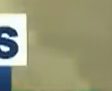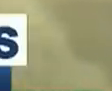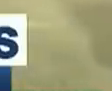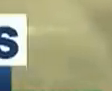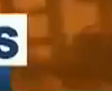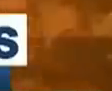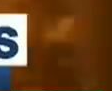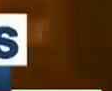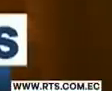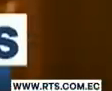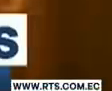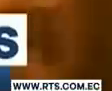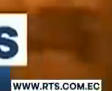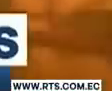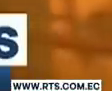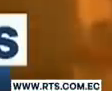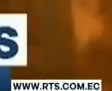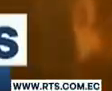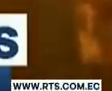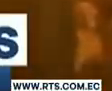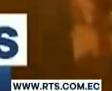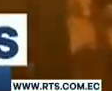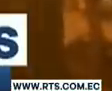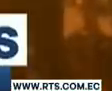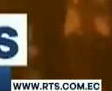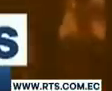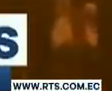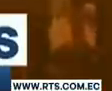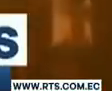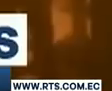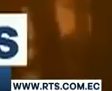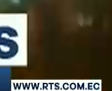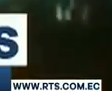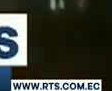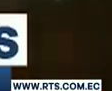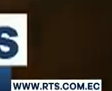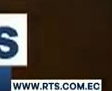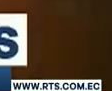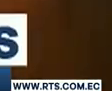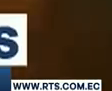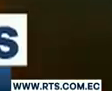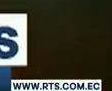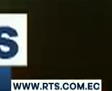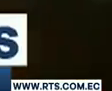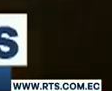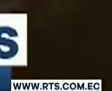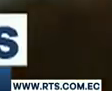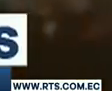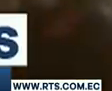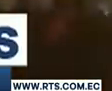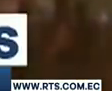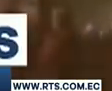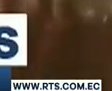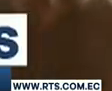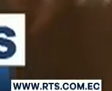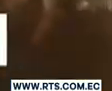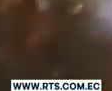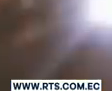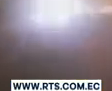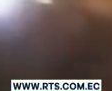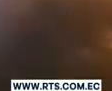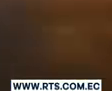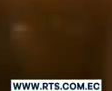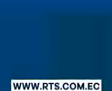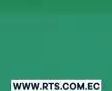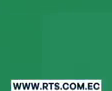policía. La causa de su muerte fue una asfixia mecánica, lo que supone un homicidio. Así empieza la noticia. Emisión Estelar.